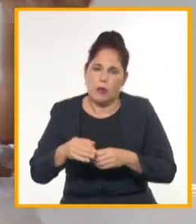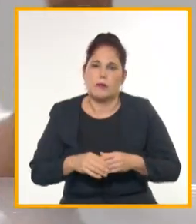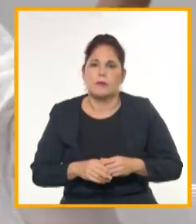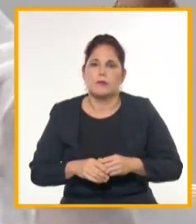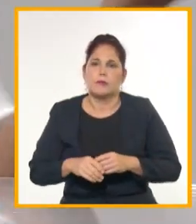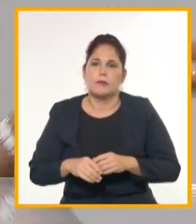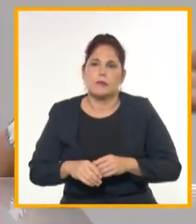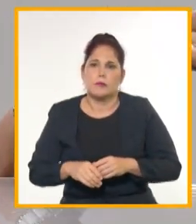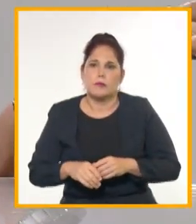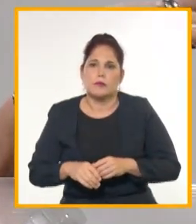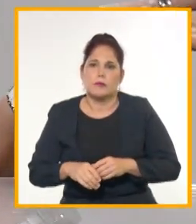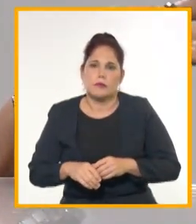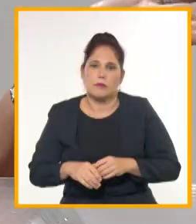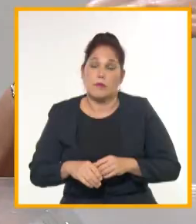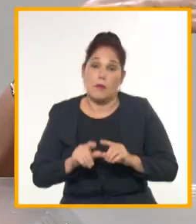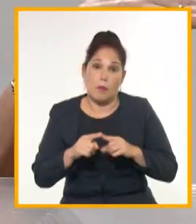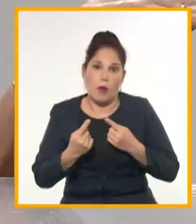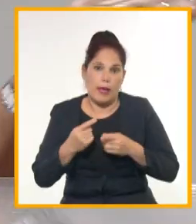Exacto. Que él está procurando.